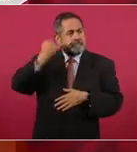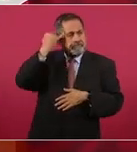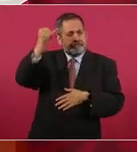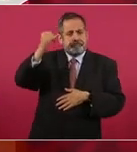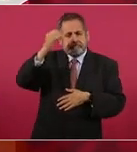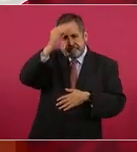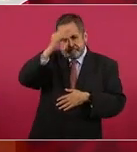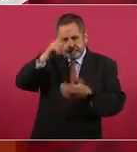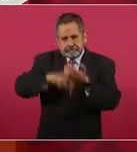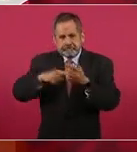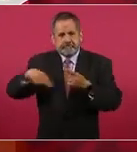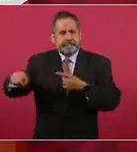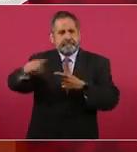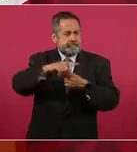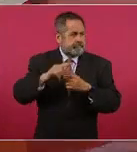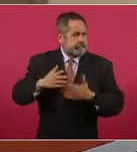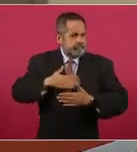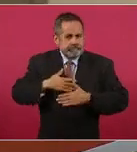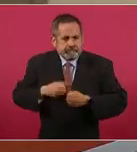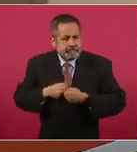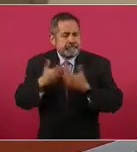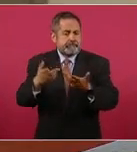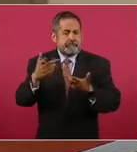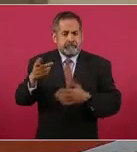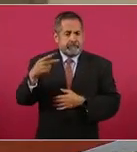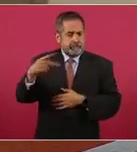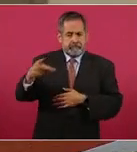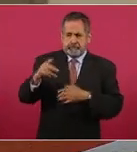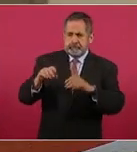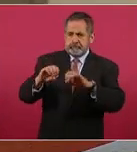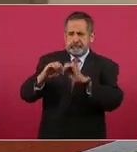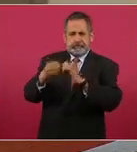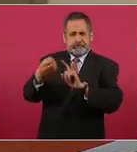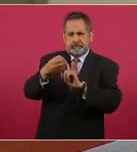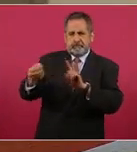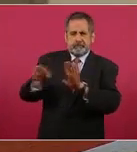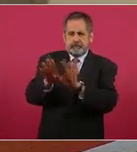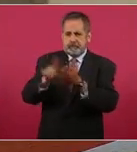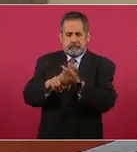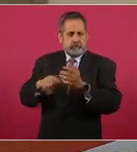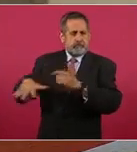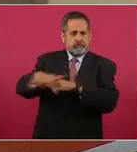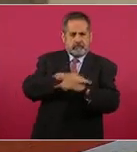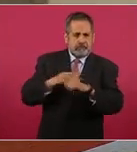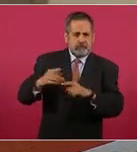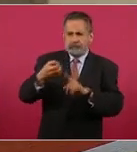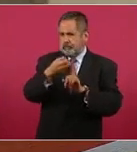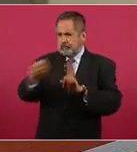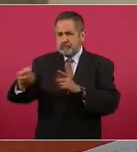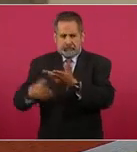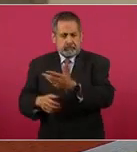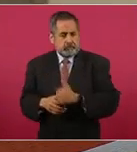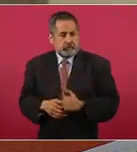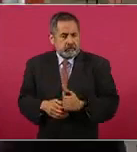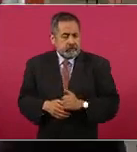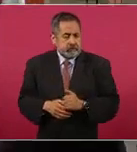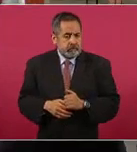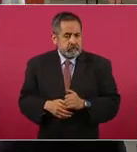¿no? Su religiosidad popular, su misma organización popular, ¿no? Cuando vos encontrás